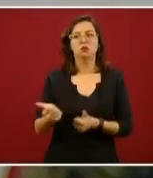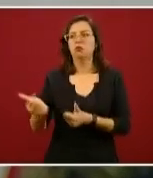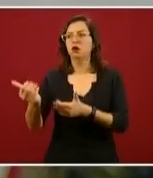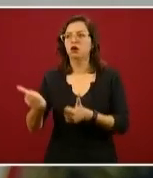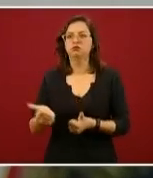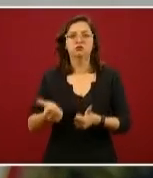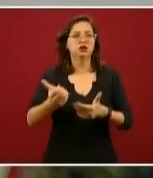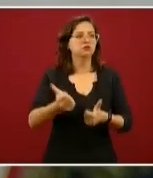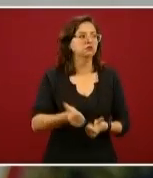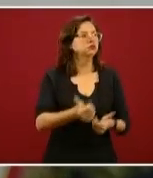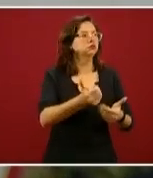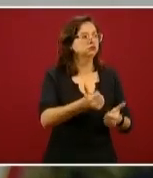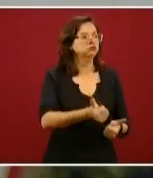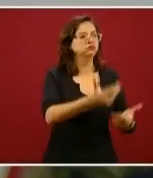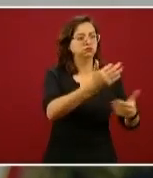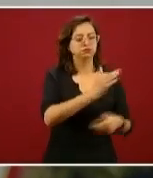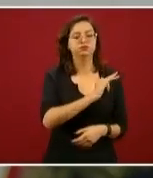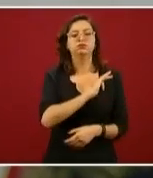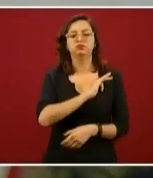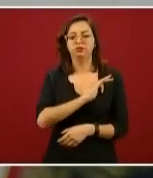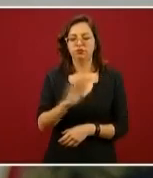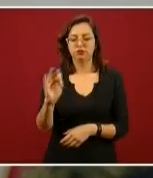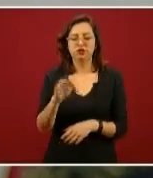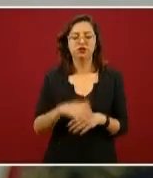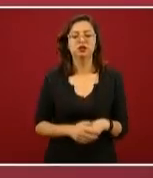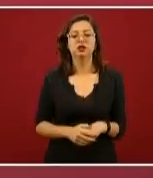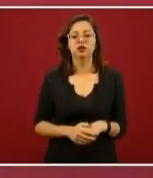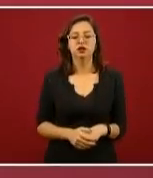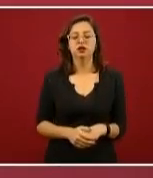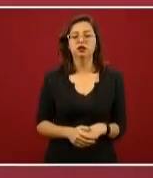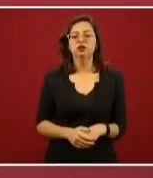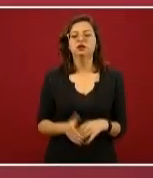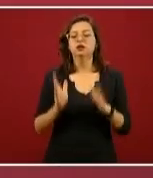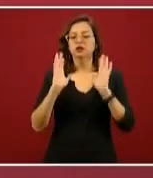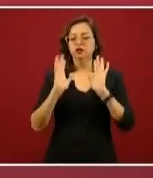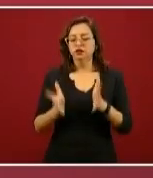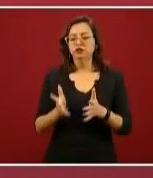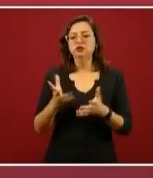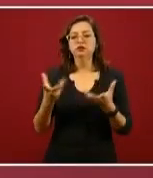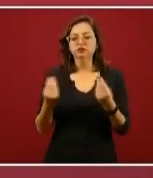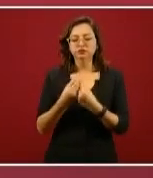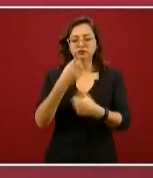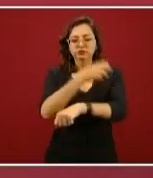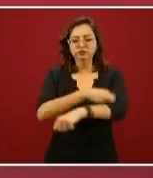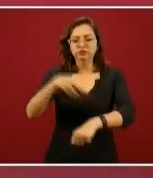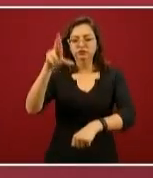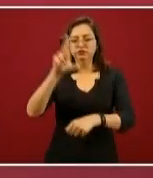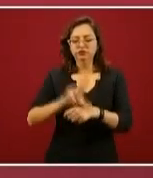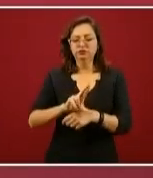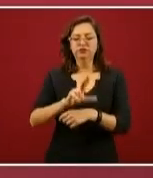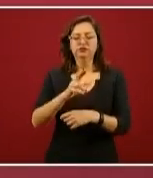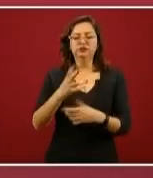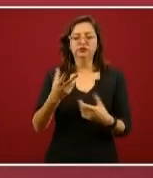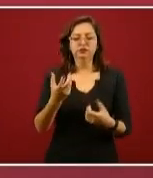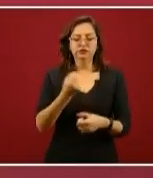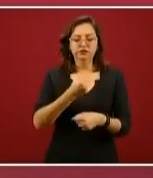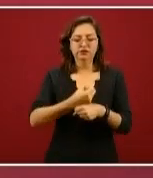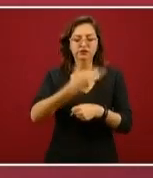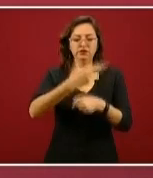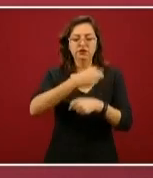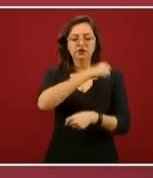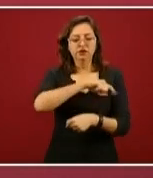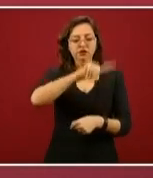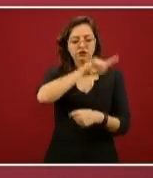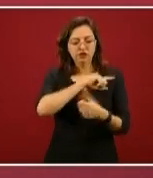a cualquier parte de la República. Ya se establecieron en coordinación con el sector salud las